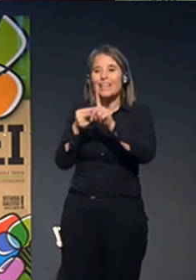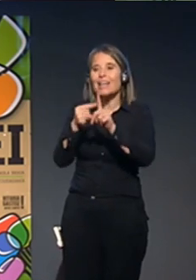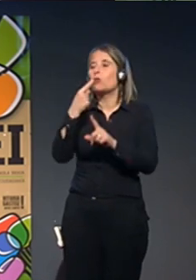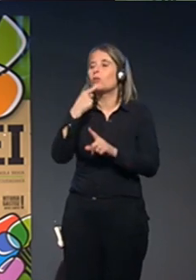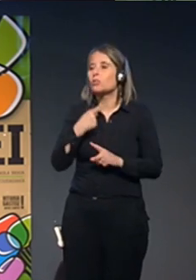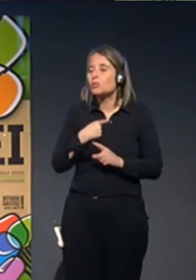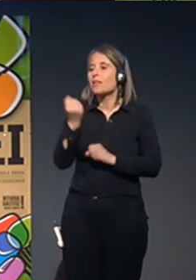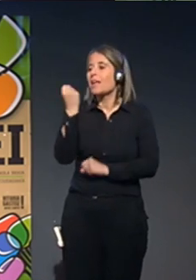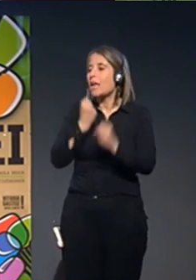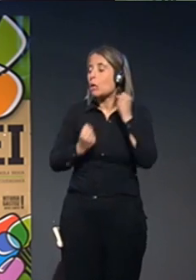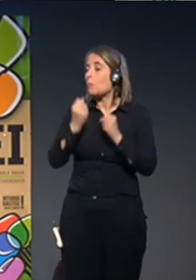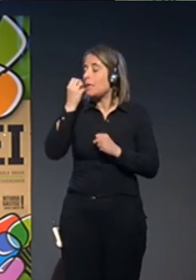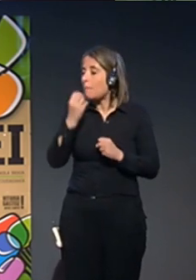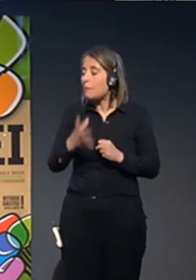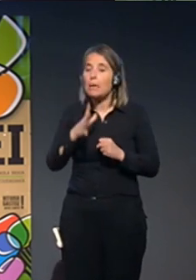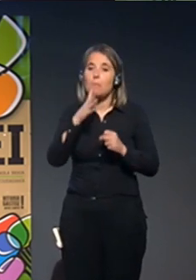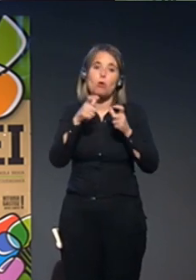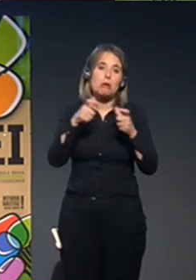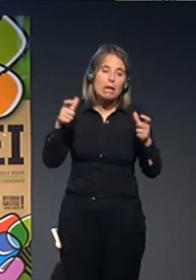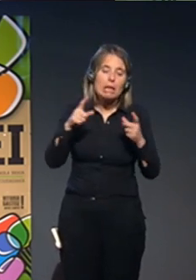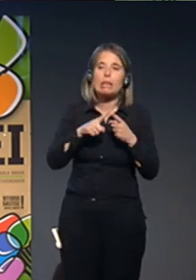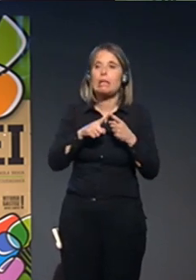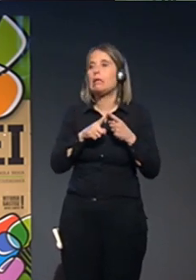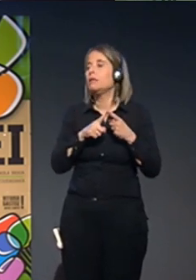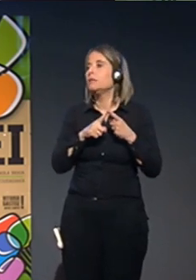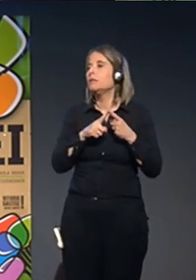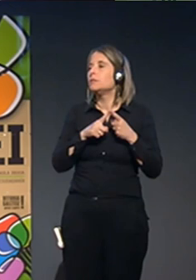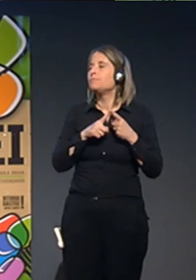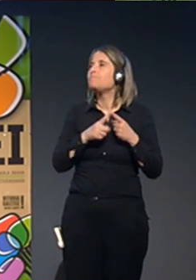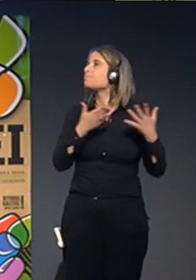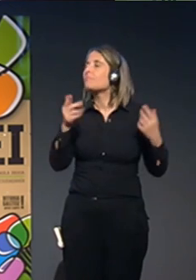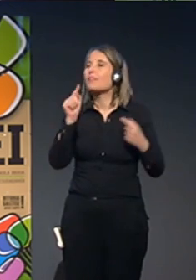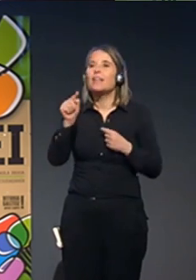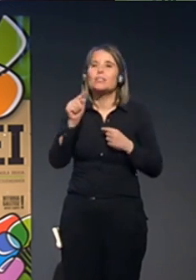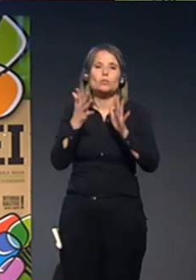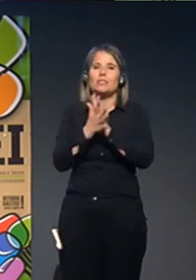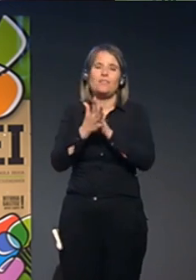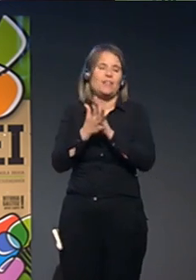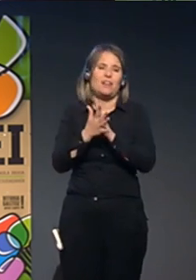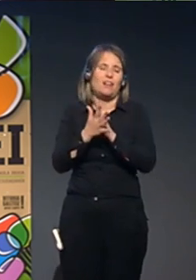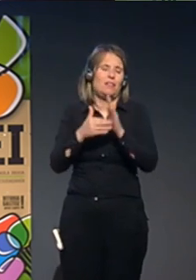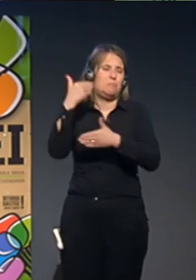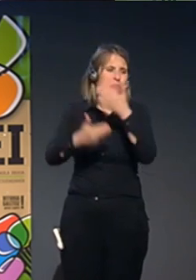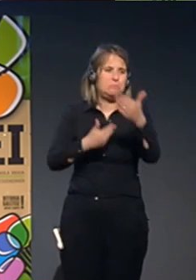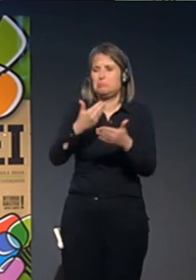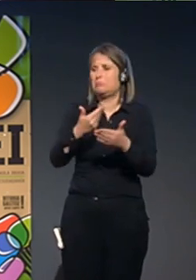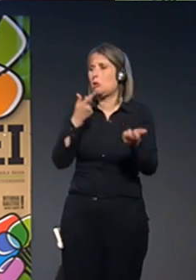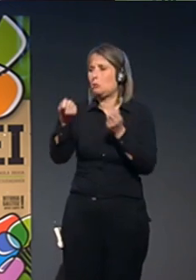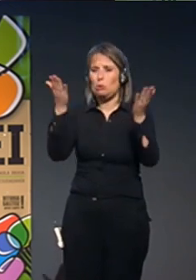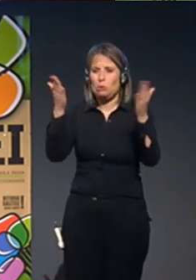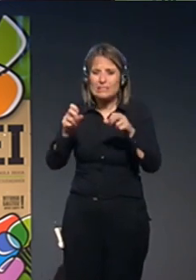hablan de la economía va bien porque crece eh todo todo nos lleva a ese crecimiento desmedido sin nadie al